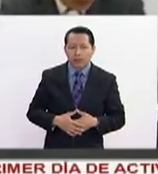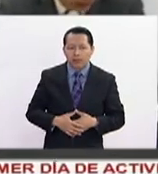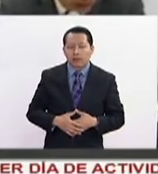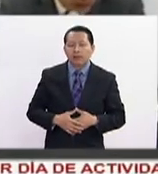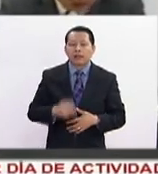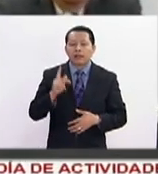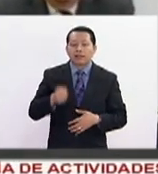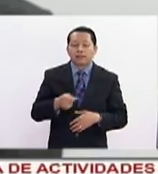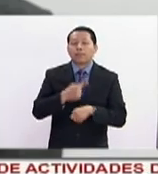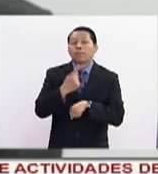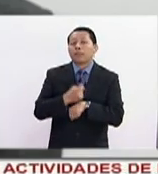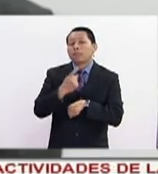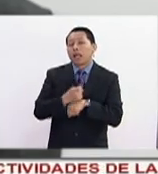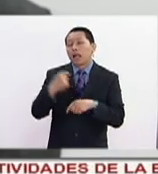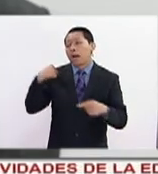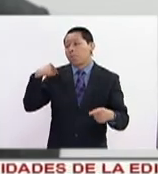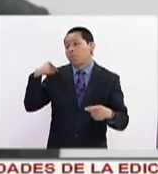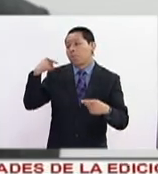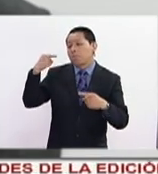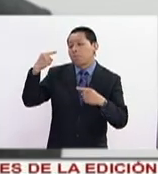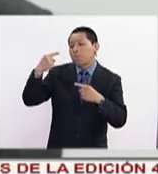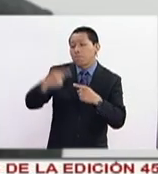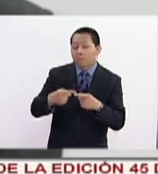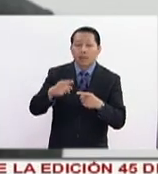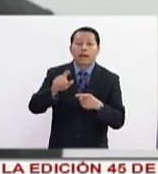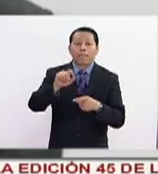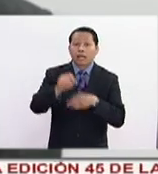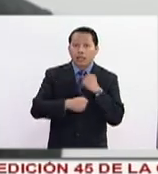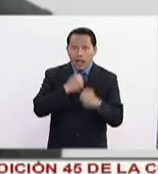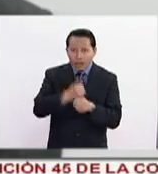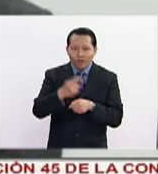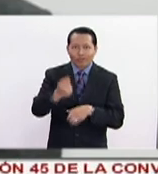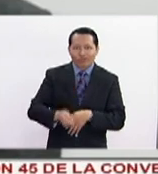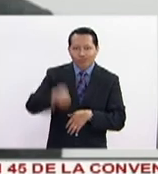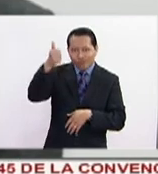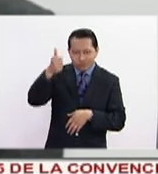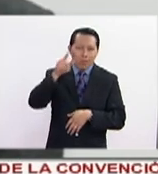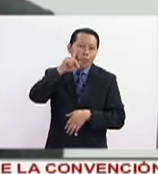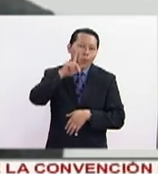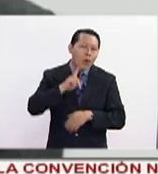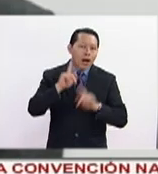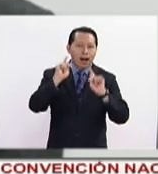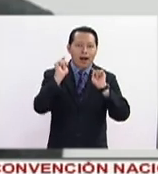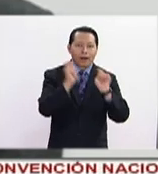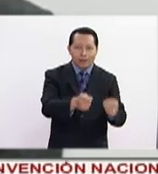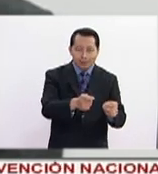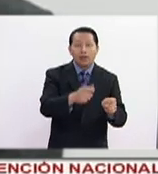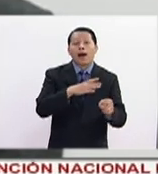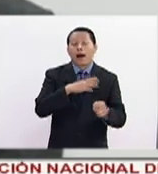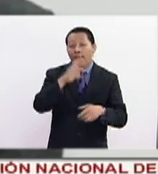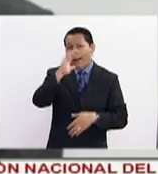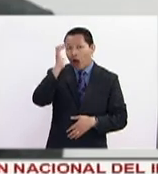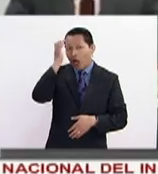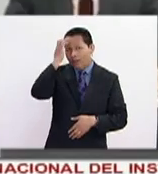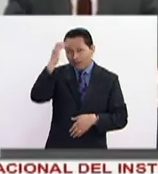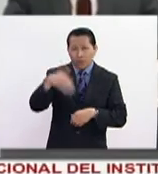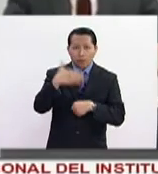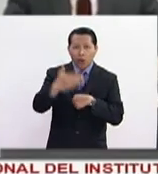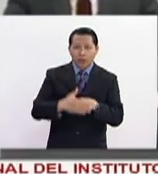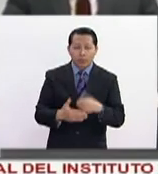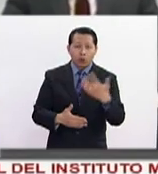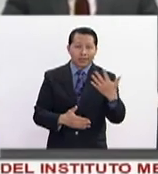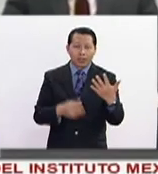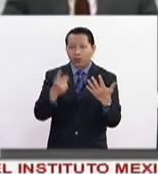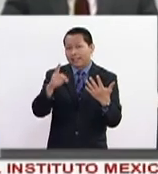Esta es la primera vez en 20 años que se entrega el galardón a una mujer. La ceremonia del reconocimiento será el 5